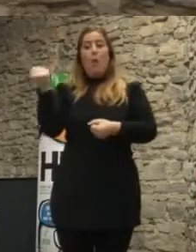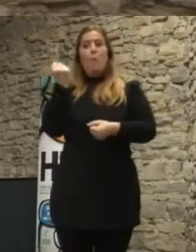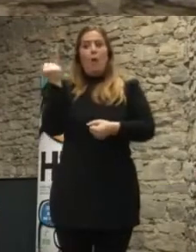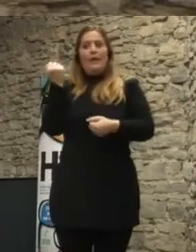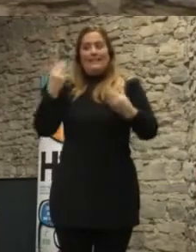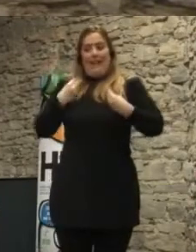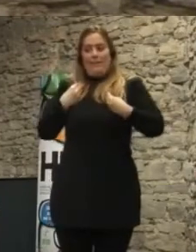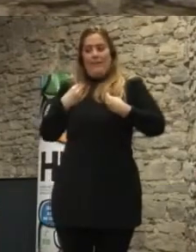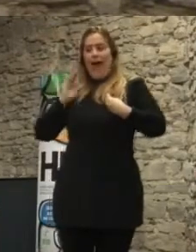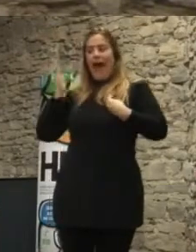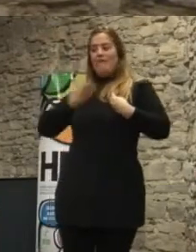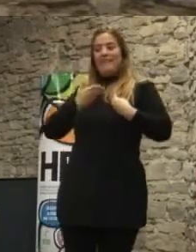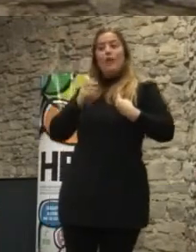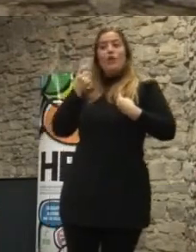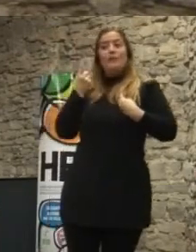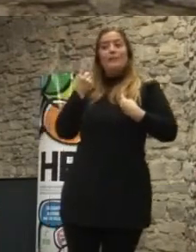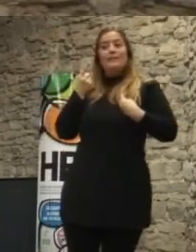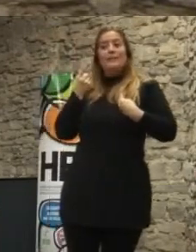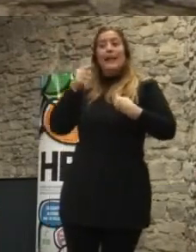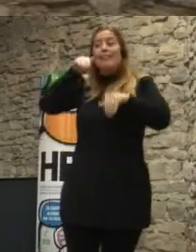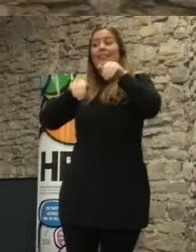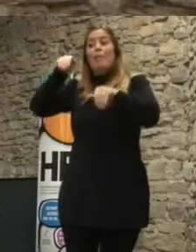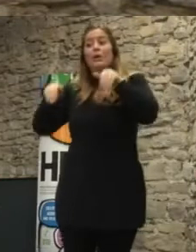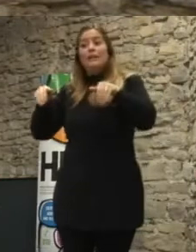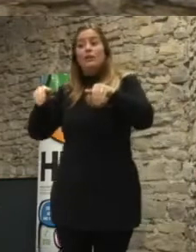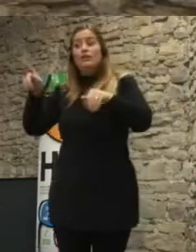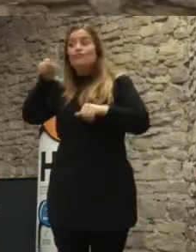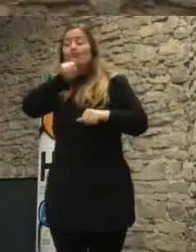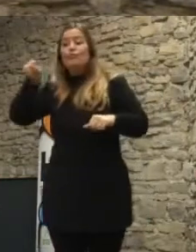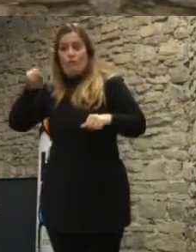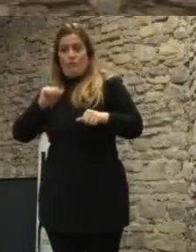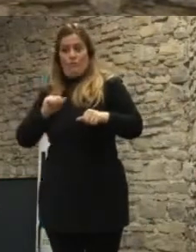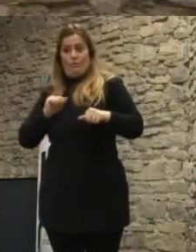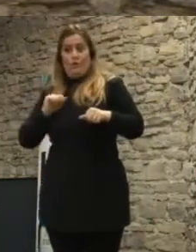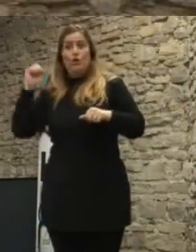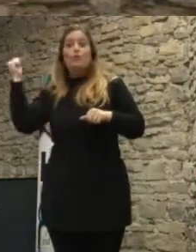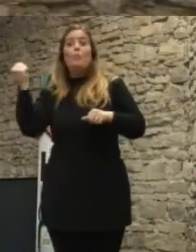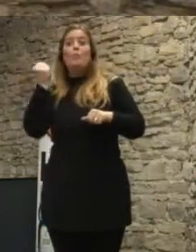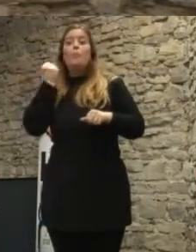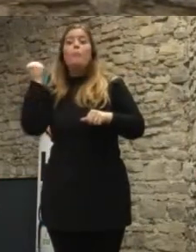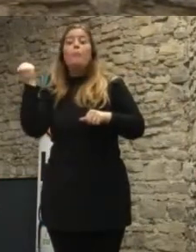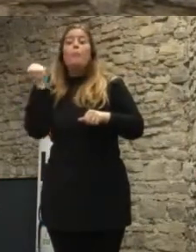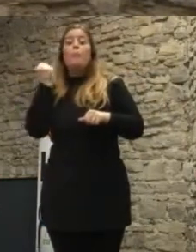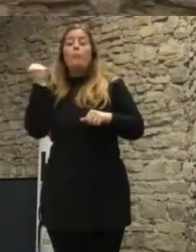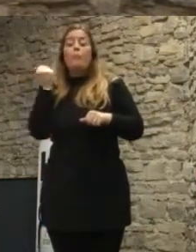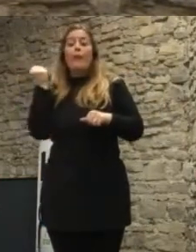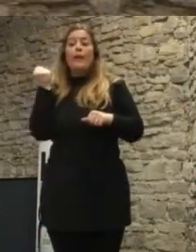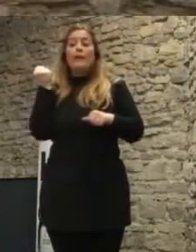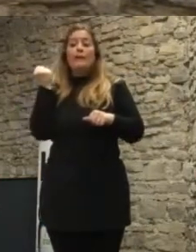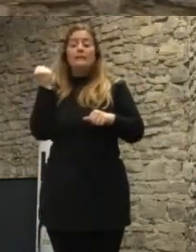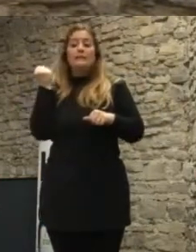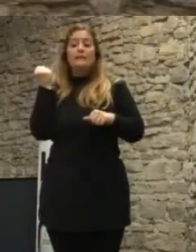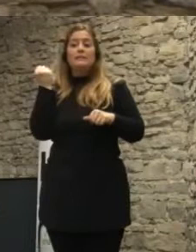nuestras vidas, no son poderes democráticos, cada vez más. Los poderes que más condicionan